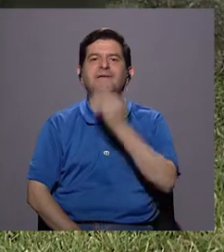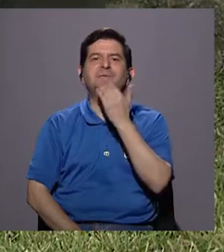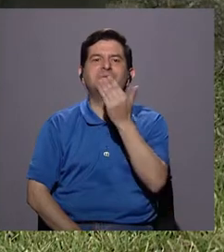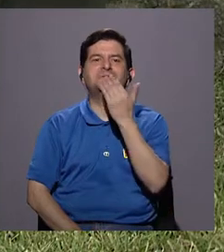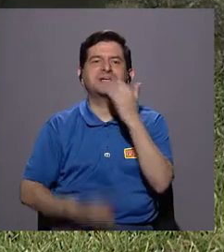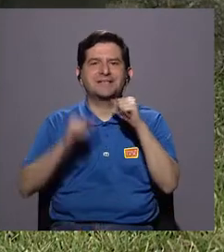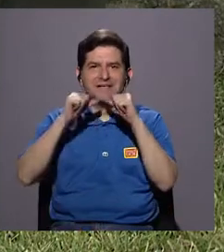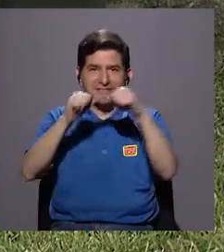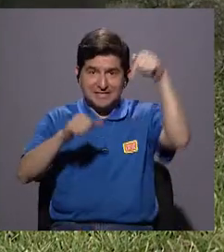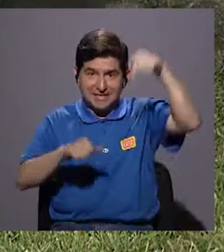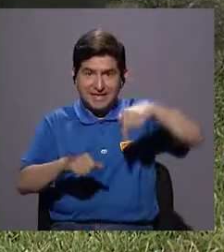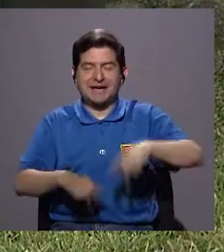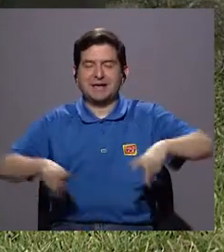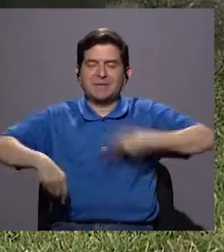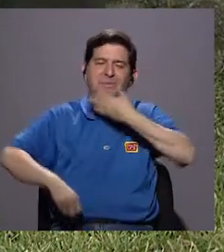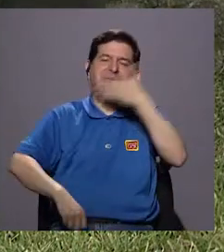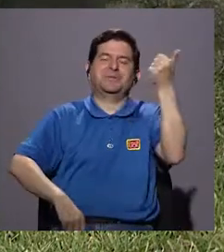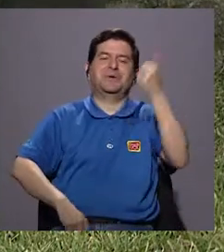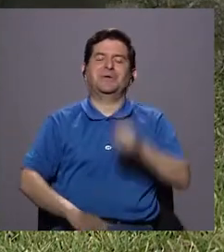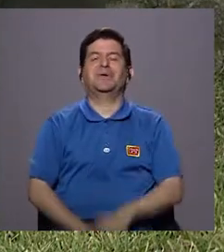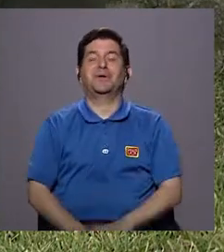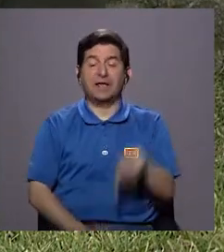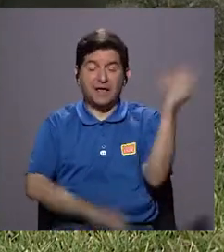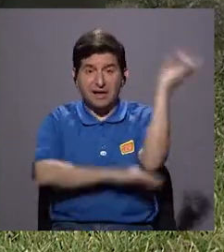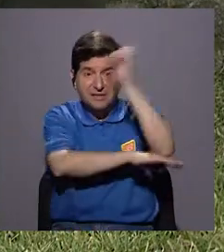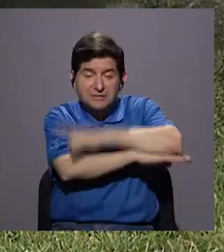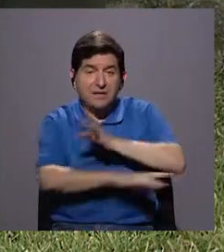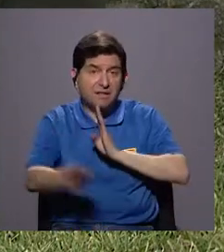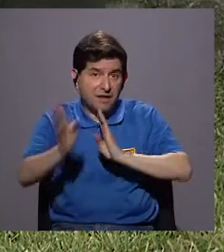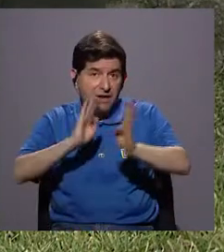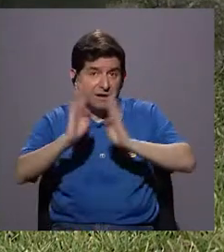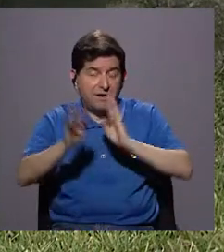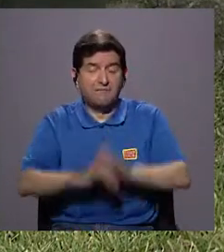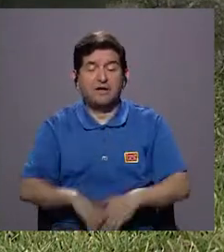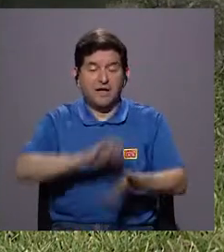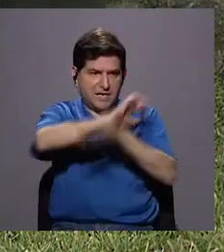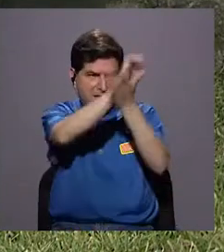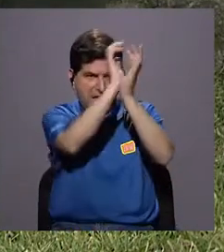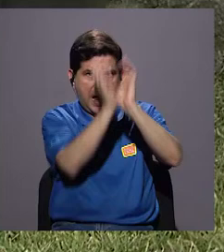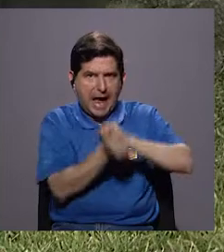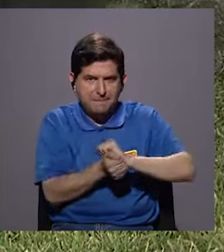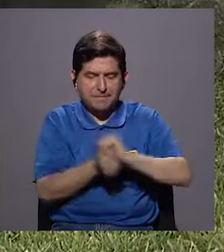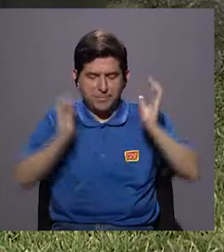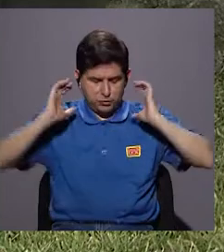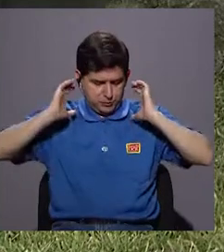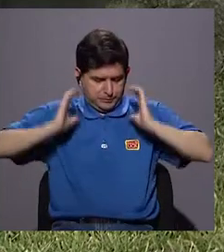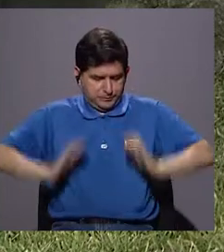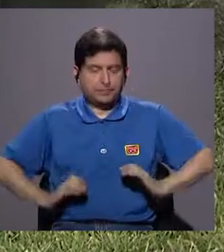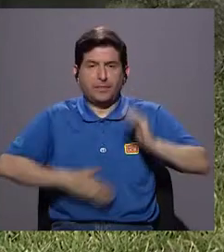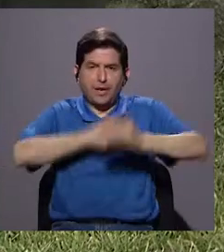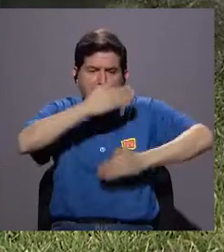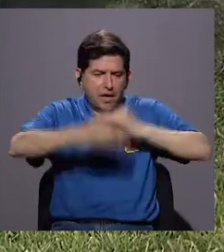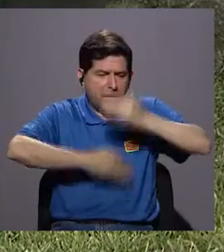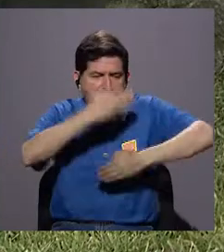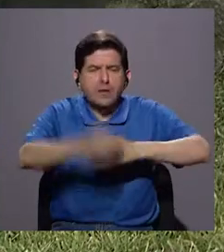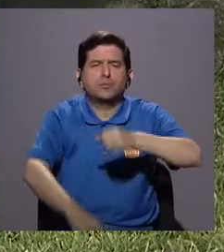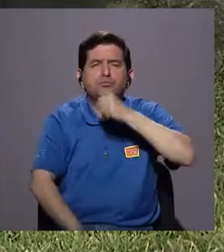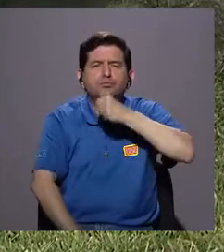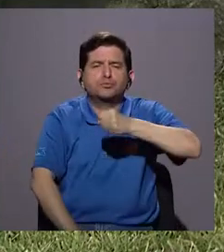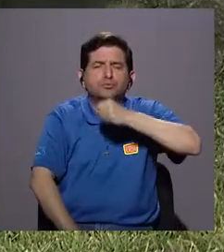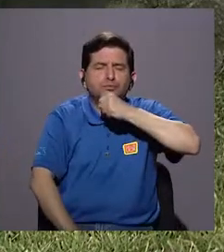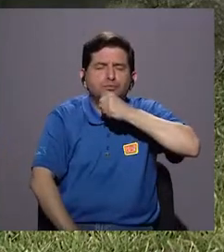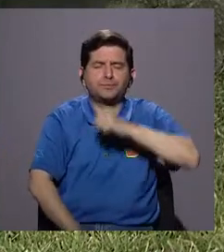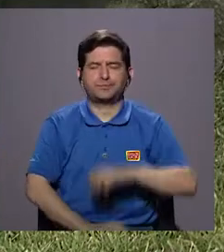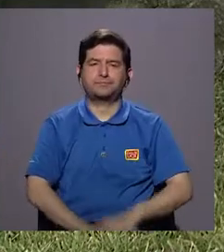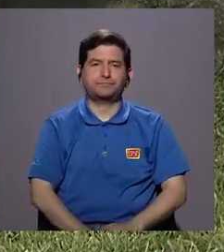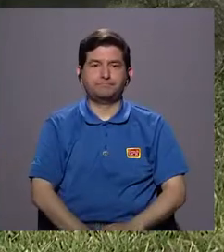Gracias por continuar con nosotros en Vivir Mejor. El día de hoy conversando acerca de los cambios corporales en el proceso de